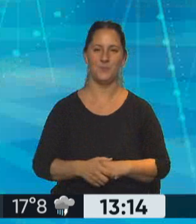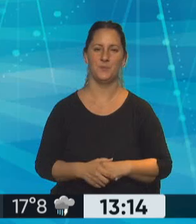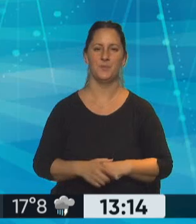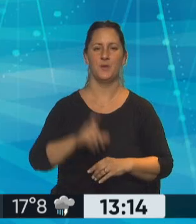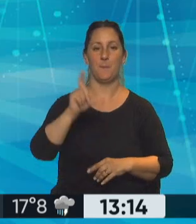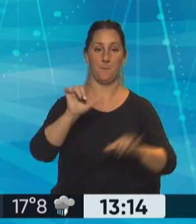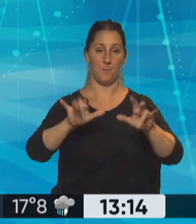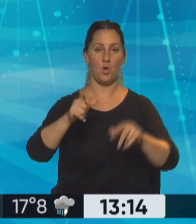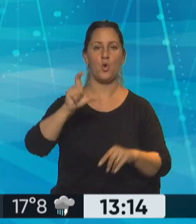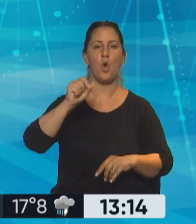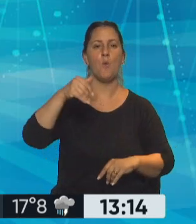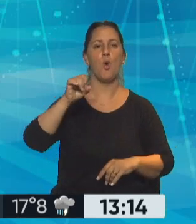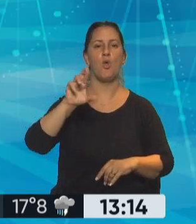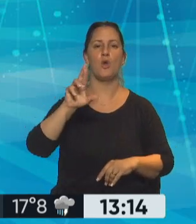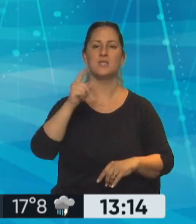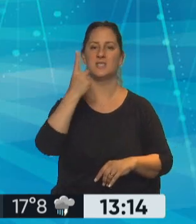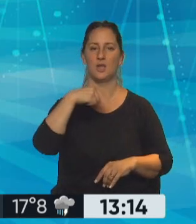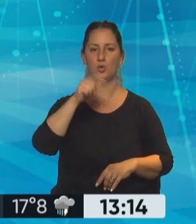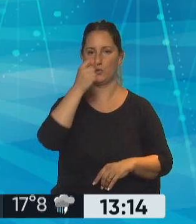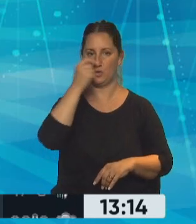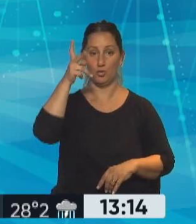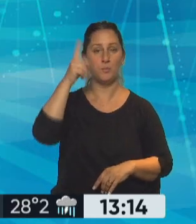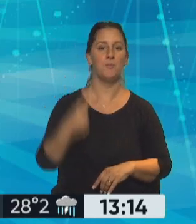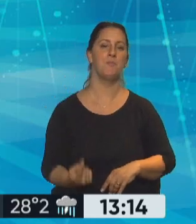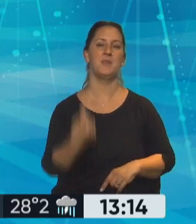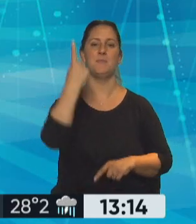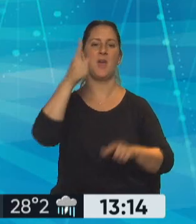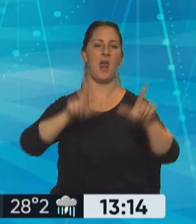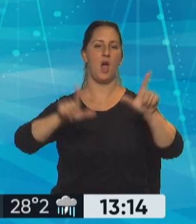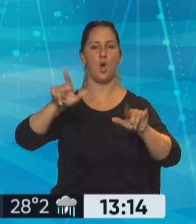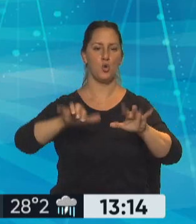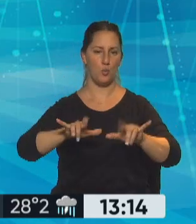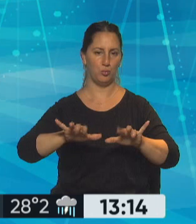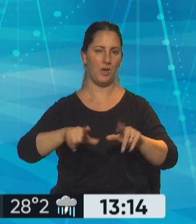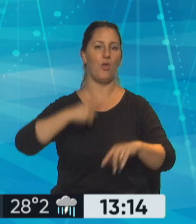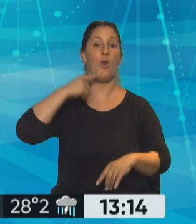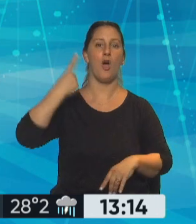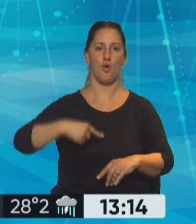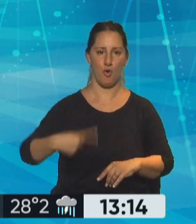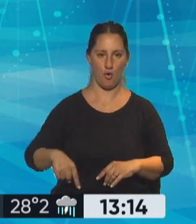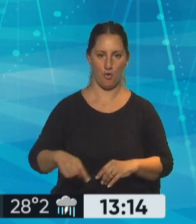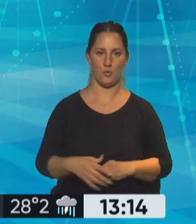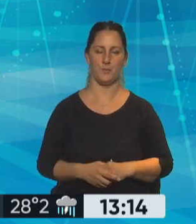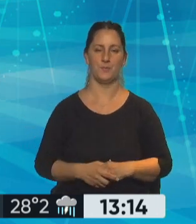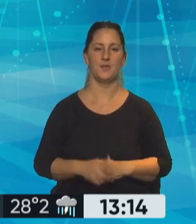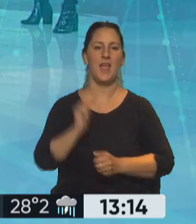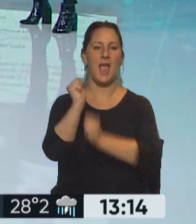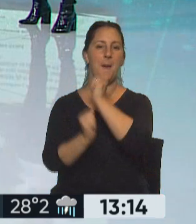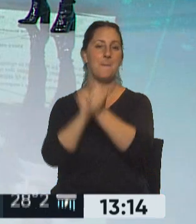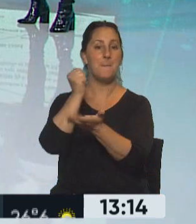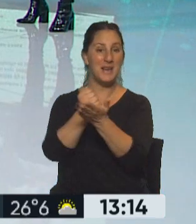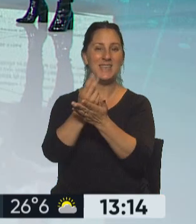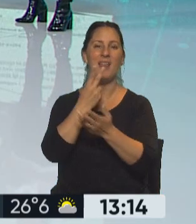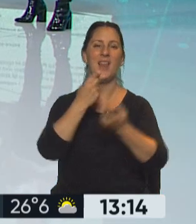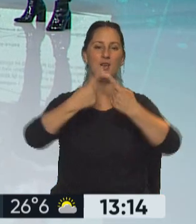porque recién Maxi nos decía es verdad fue la primera computadora en color y mira una empresa de